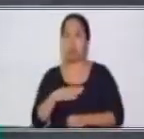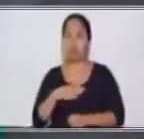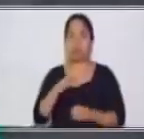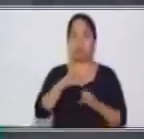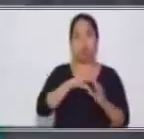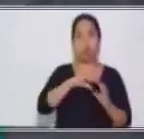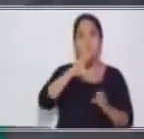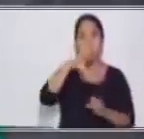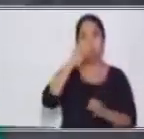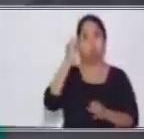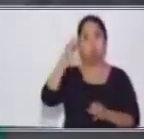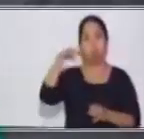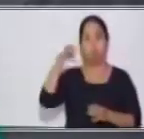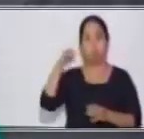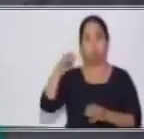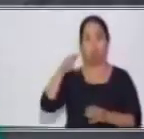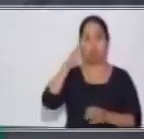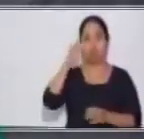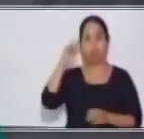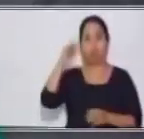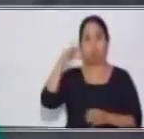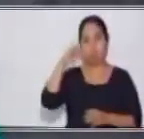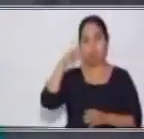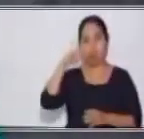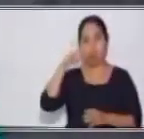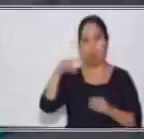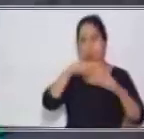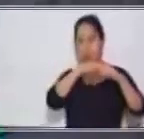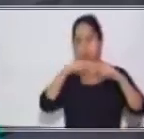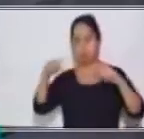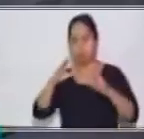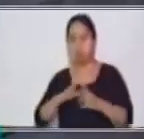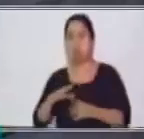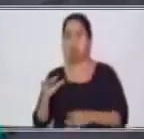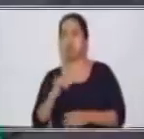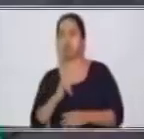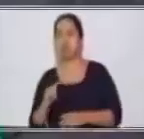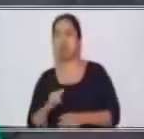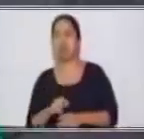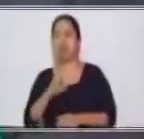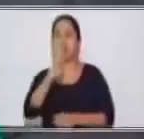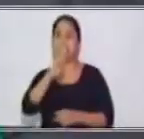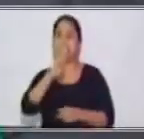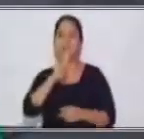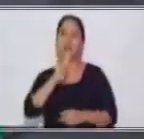cuadrado. Entonces tenemos r cuadrado va a ser igual a r cuadrado